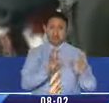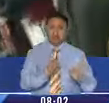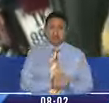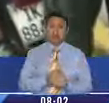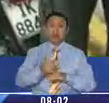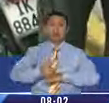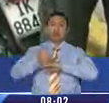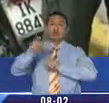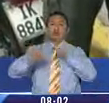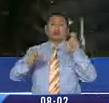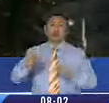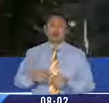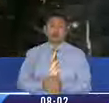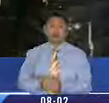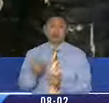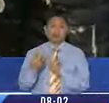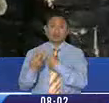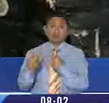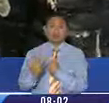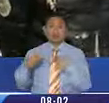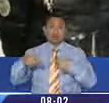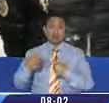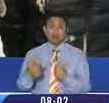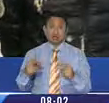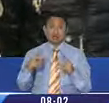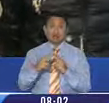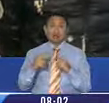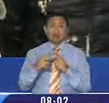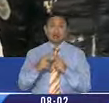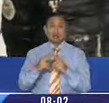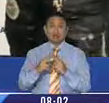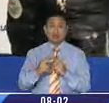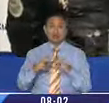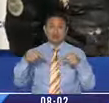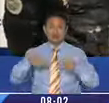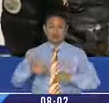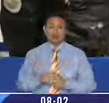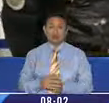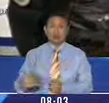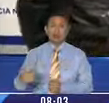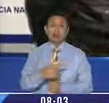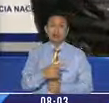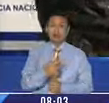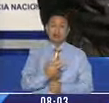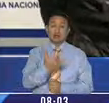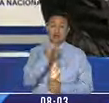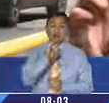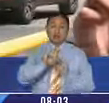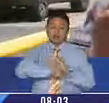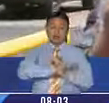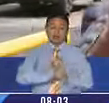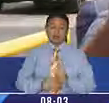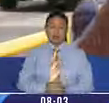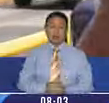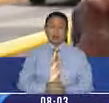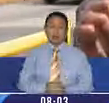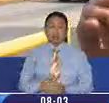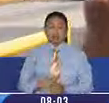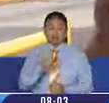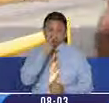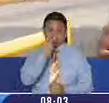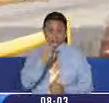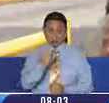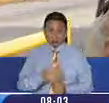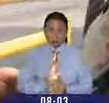ciudadanos señalaron que el par de amigos ya son conocidos en el sector por presuntamente dedicarse a actividades ilícitas. Y van a ver